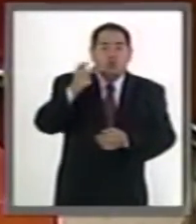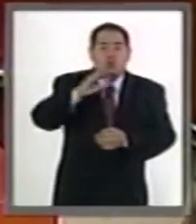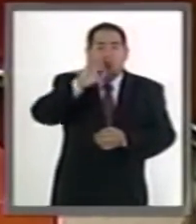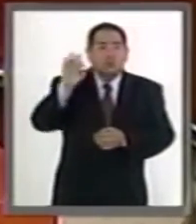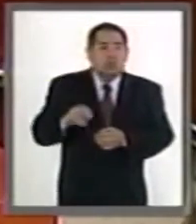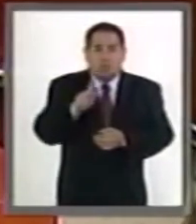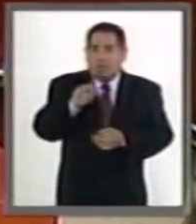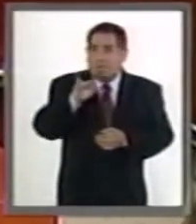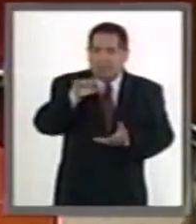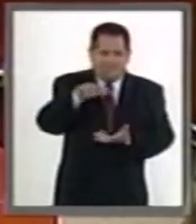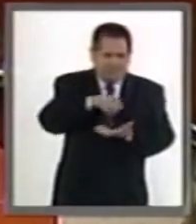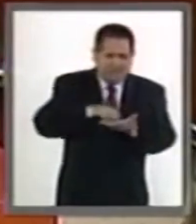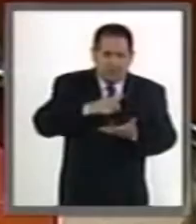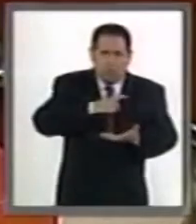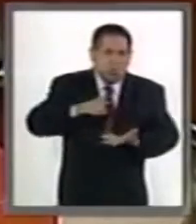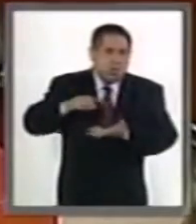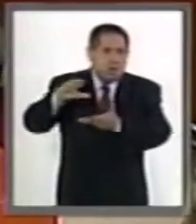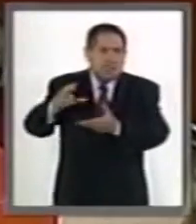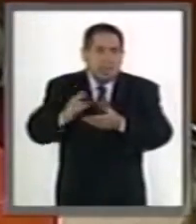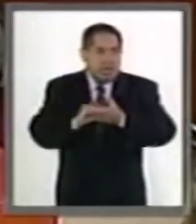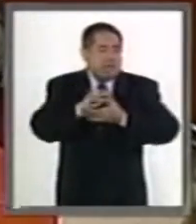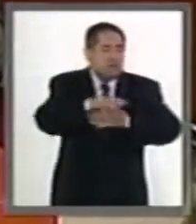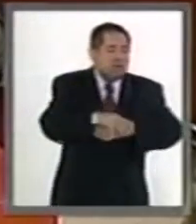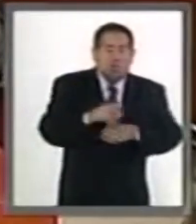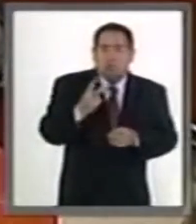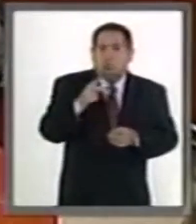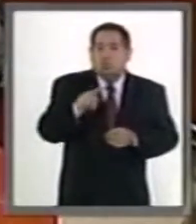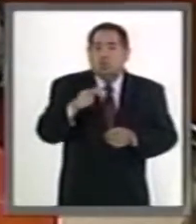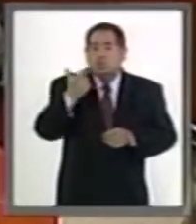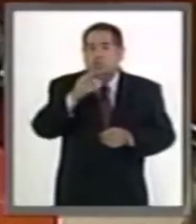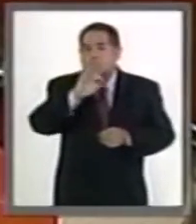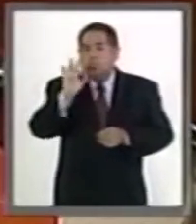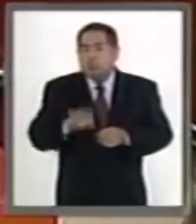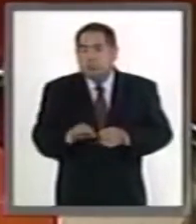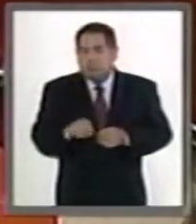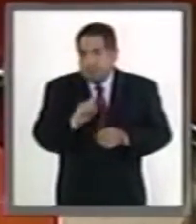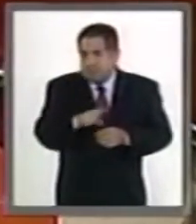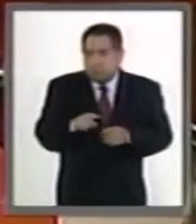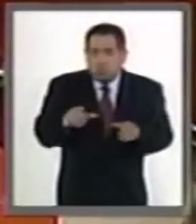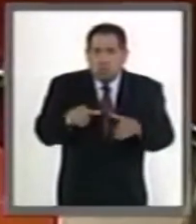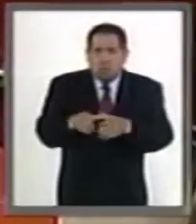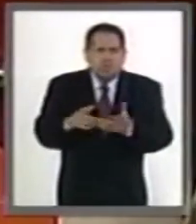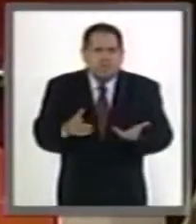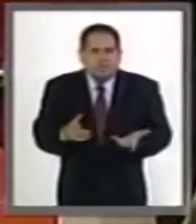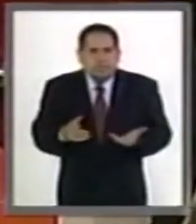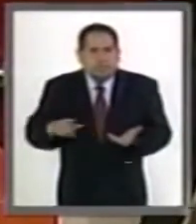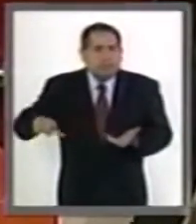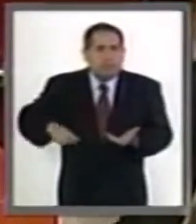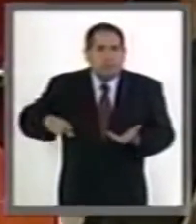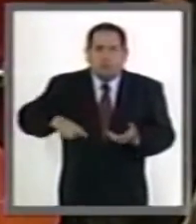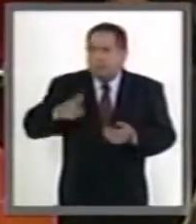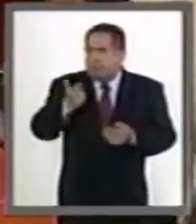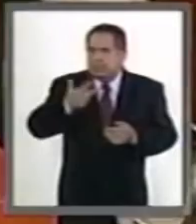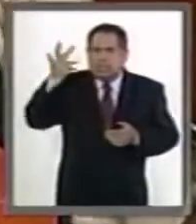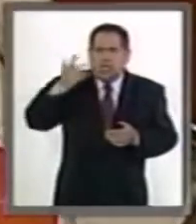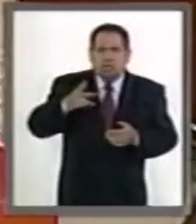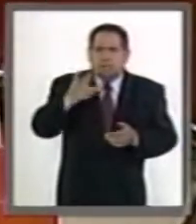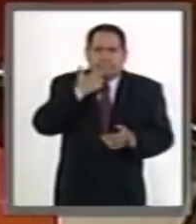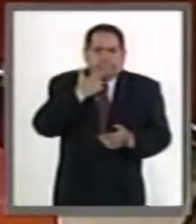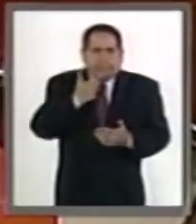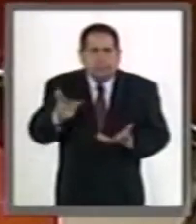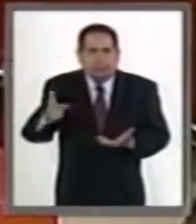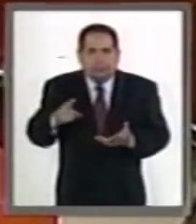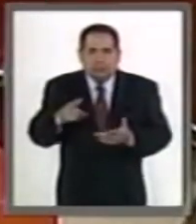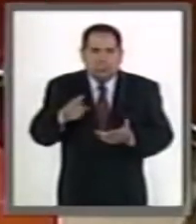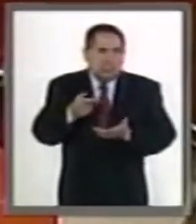del Producto Interno Bruto y la inversión será del 2.7% del mismo. Es un gobierno caro e ineficiente, lo que lo